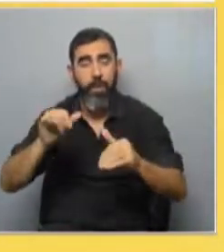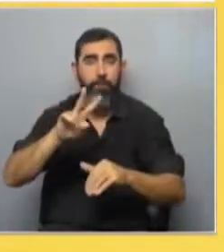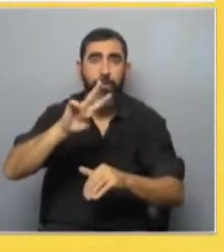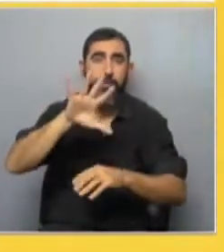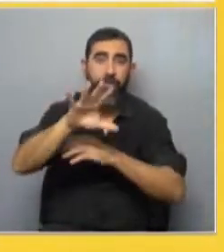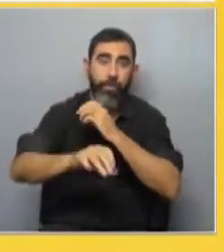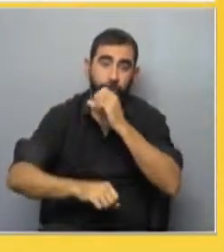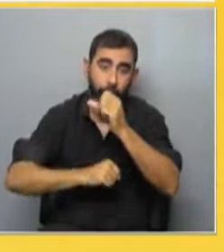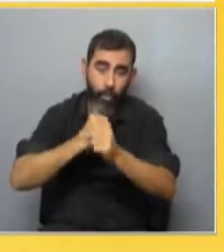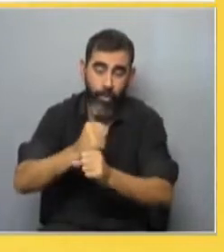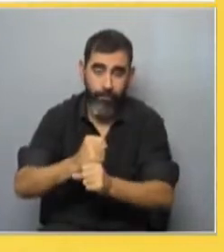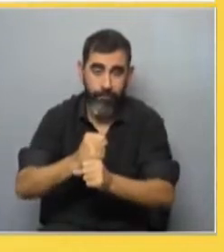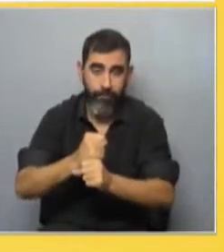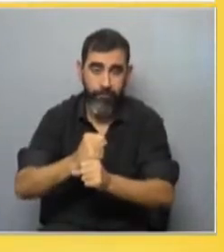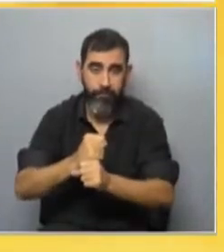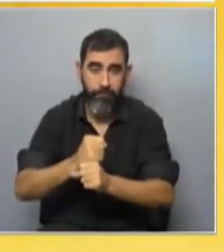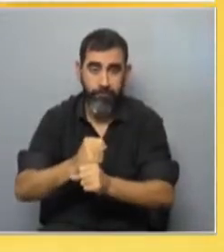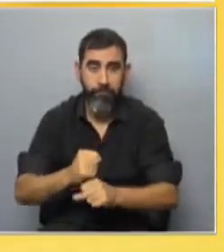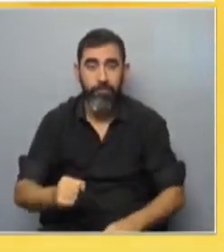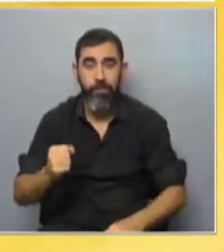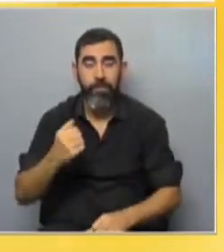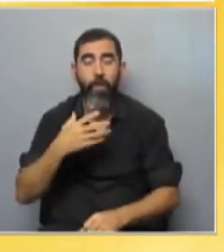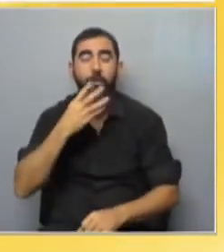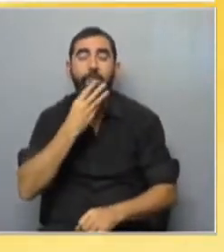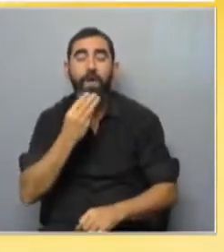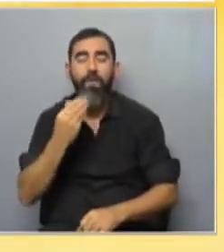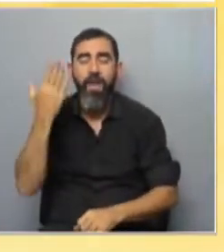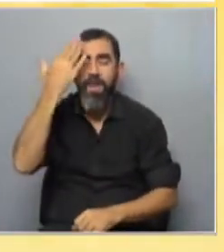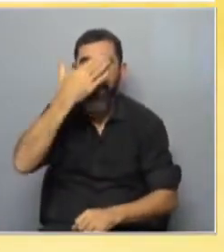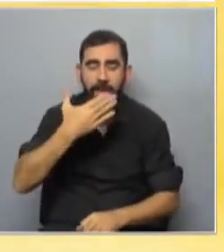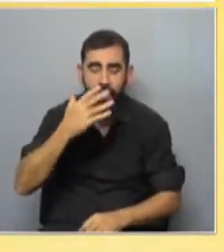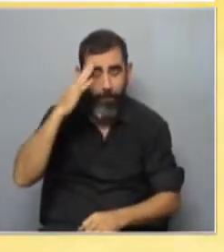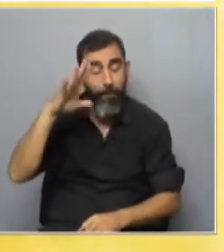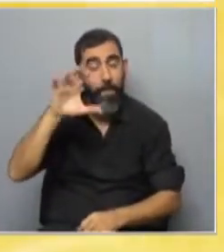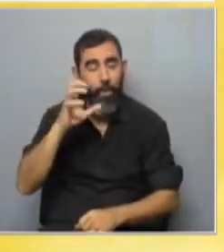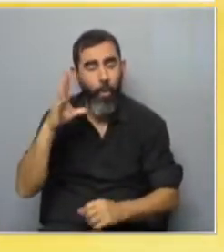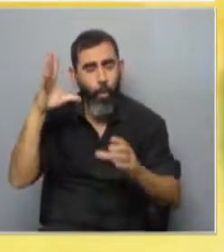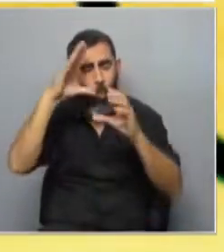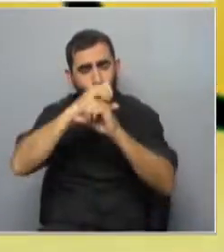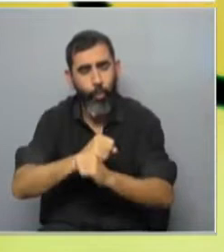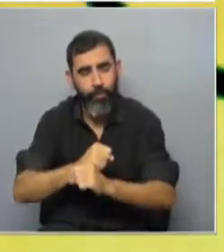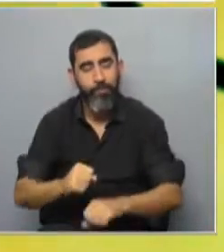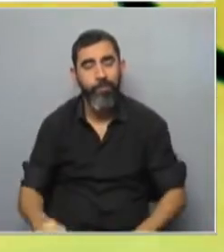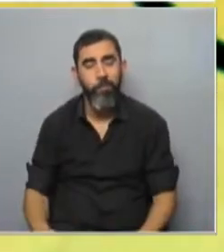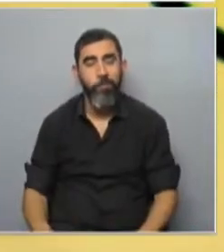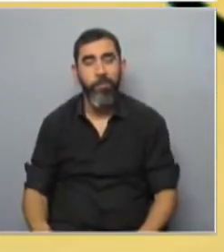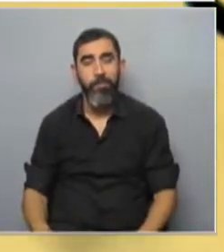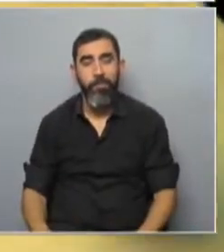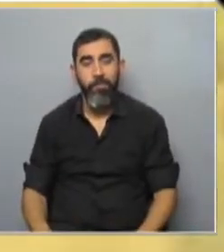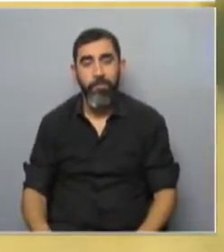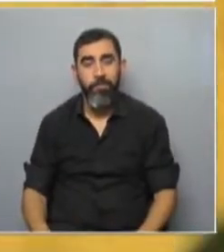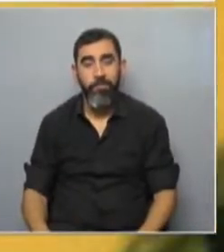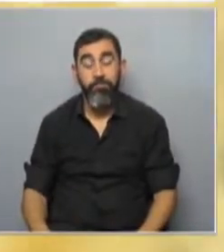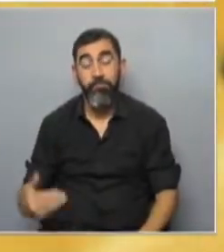desde aquel momento. Esto era muy negro, esto era pero un color así bien oscuro. Y bueno, y